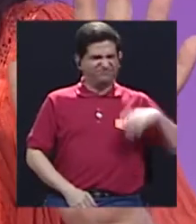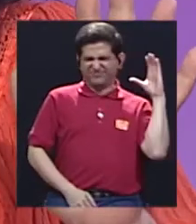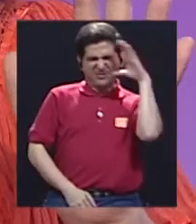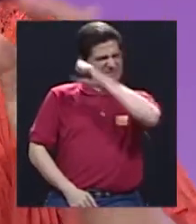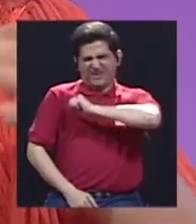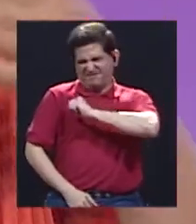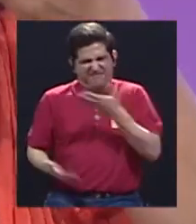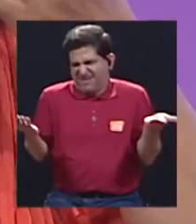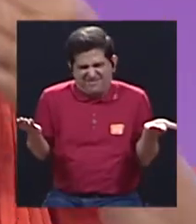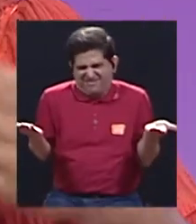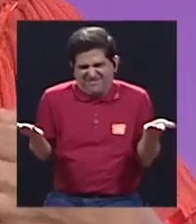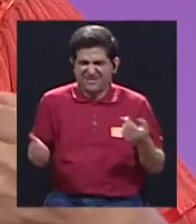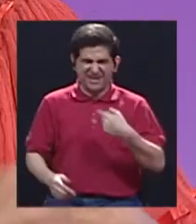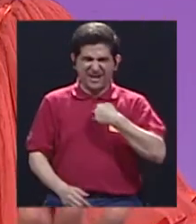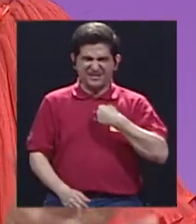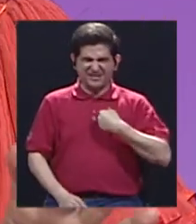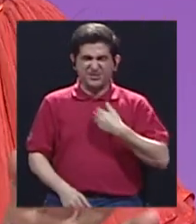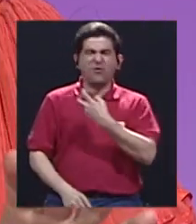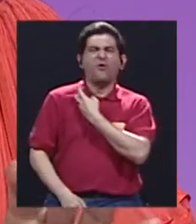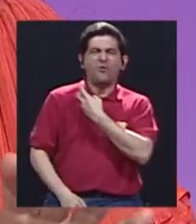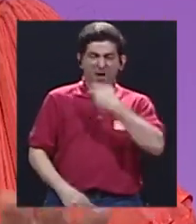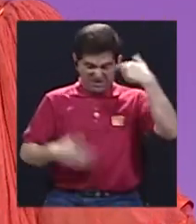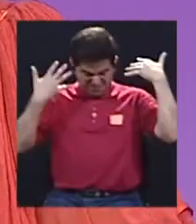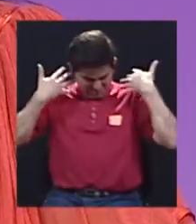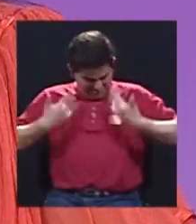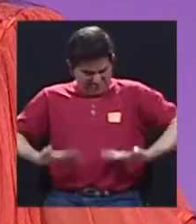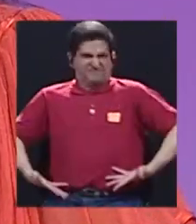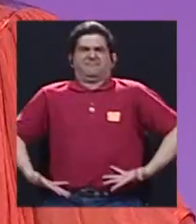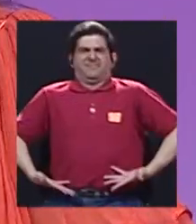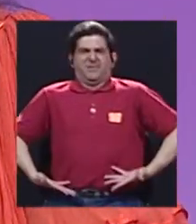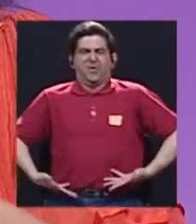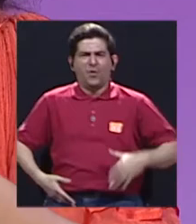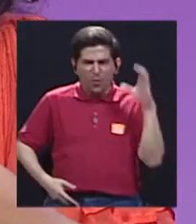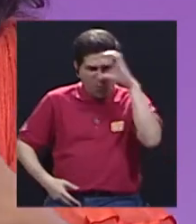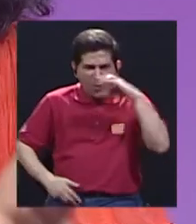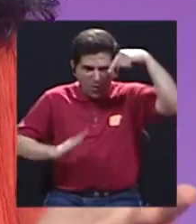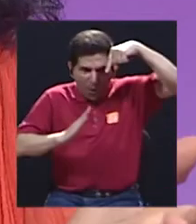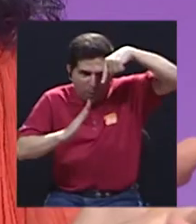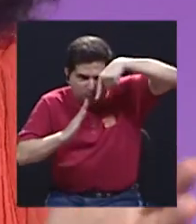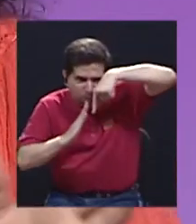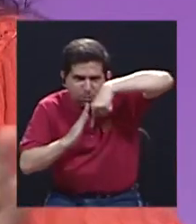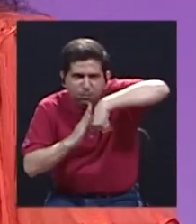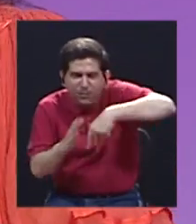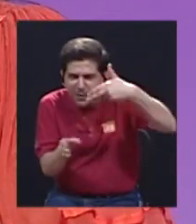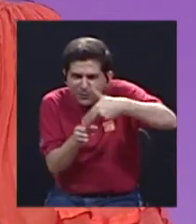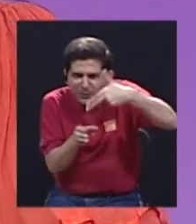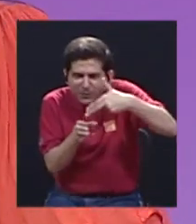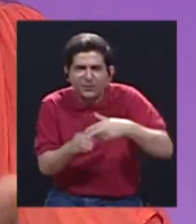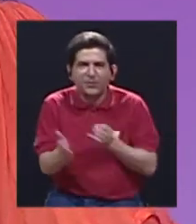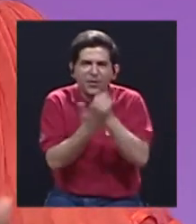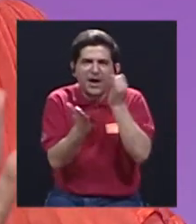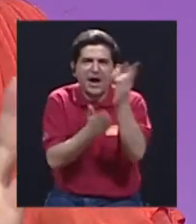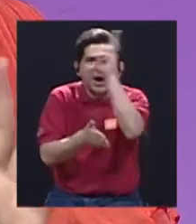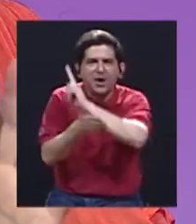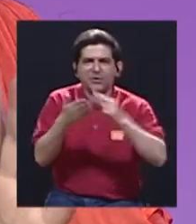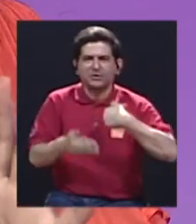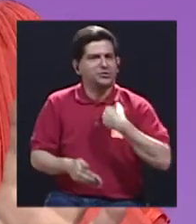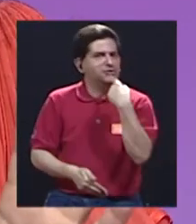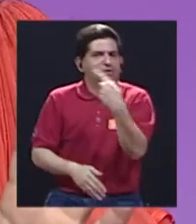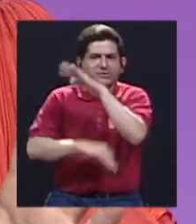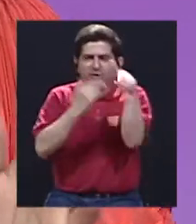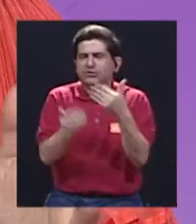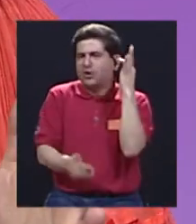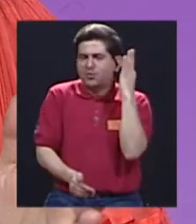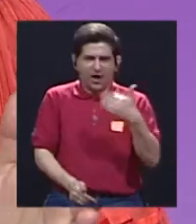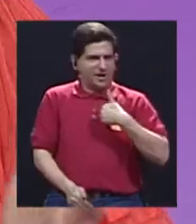nota mucho es decir encontrar un hueso en esta geografía equivale a una exploración petrolera una investigación universitaria y yo no va a decir que